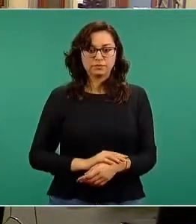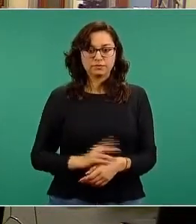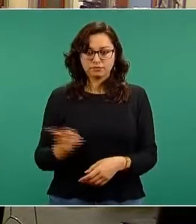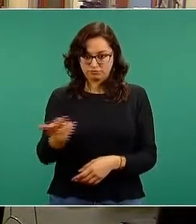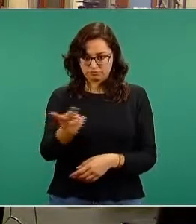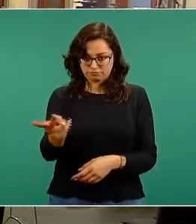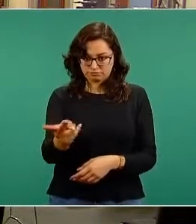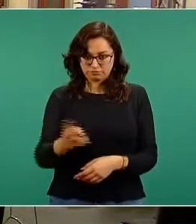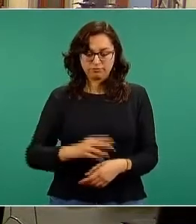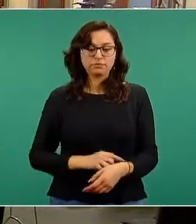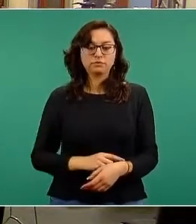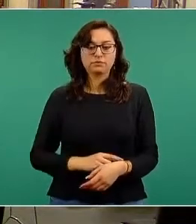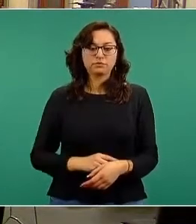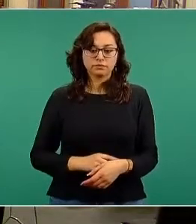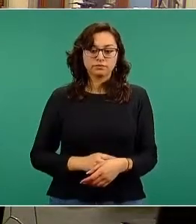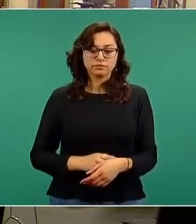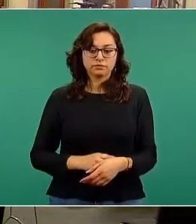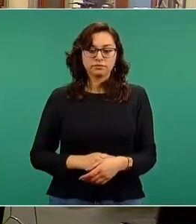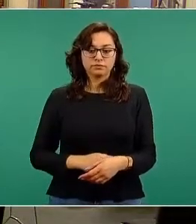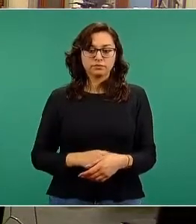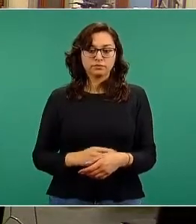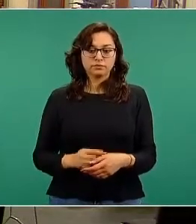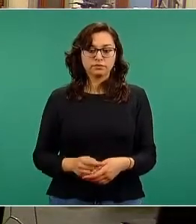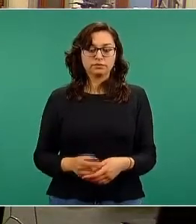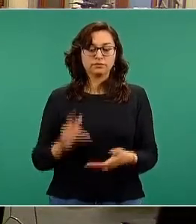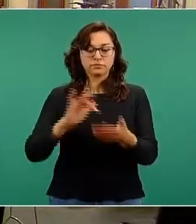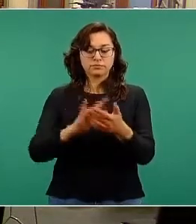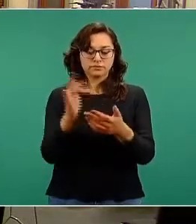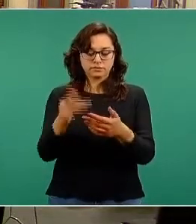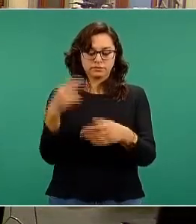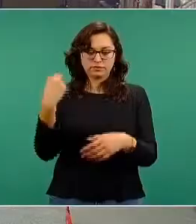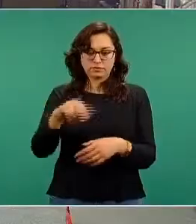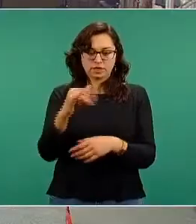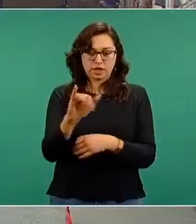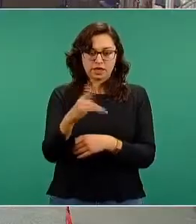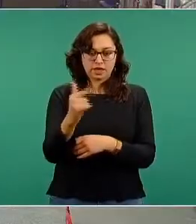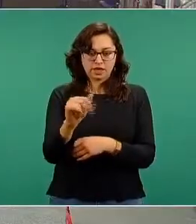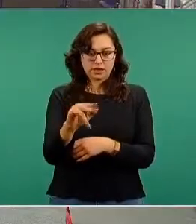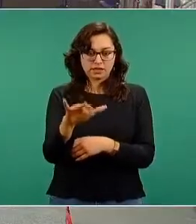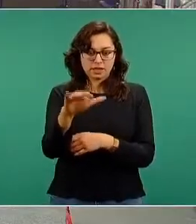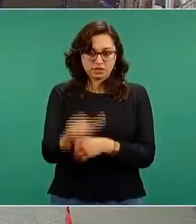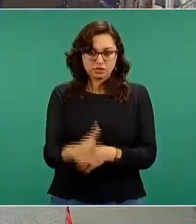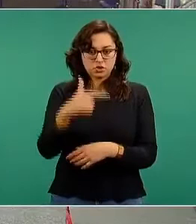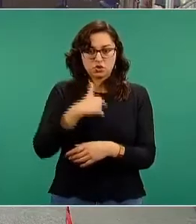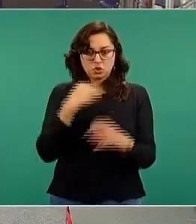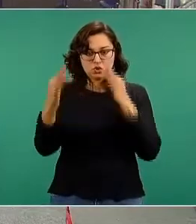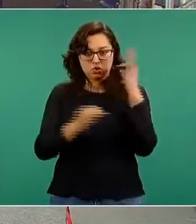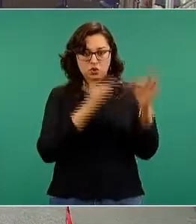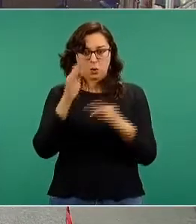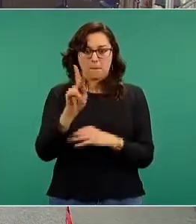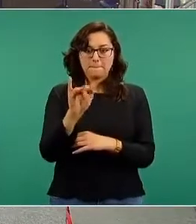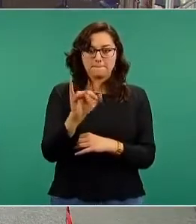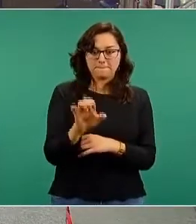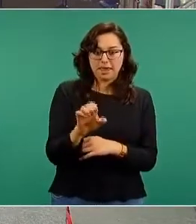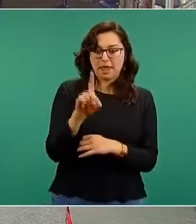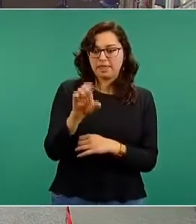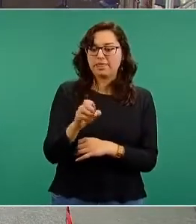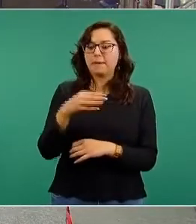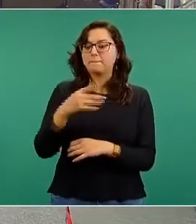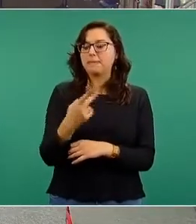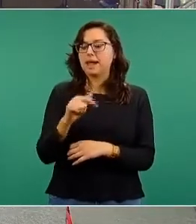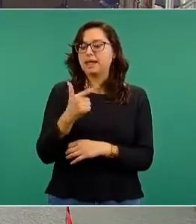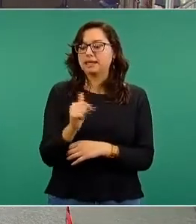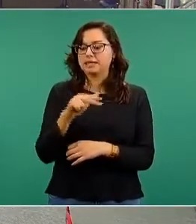y por acá de este lado. Gracias, Ignacio de Alba de Pidepágina. Doctor, preguntarle, una de nuestras lectoras nos